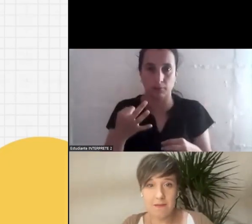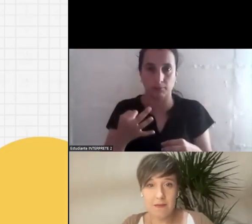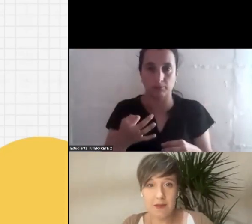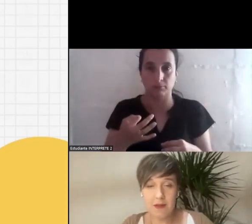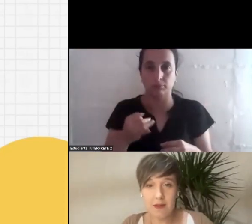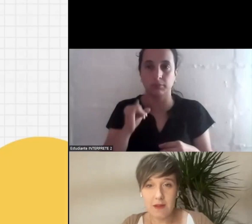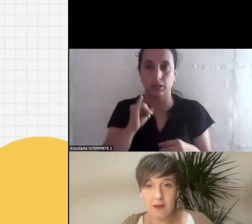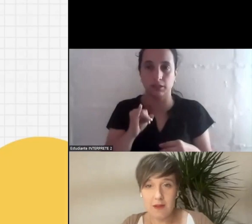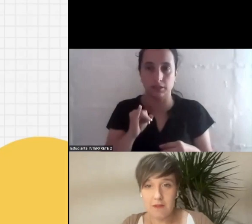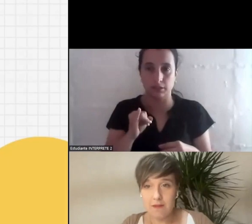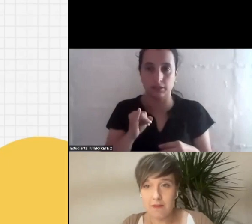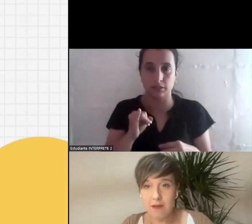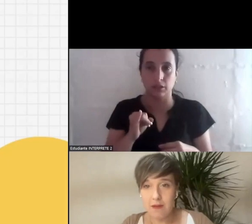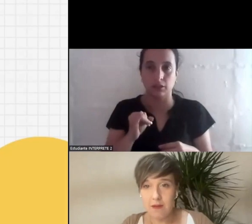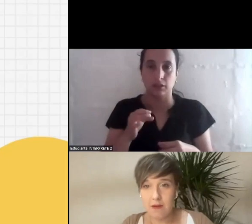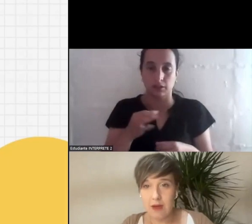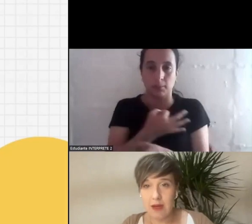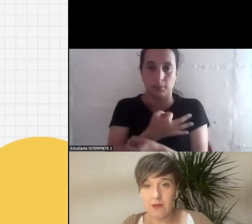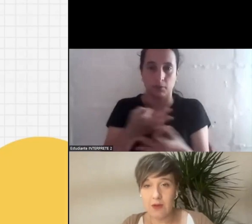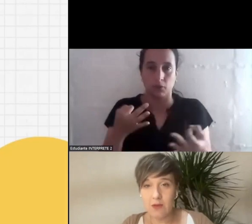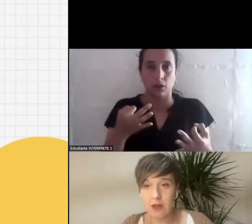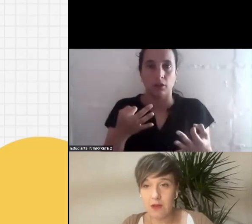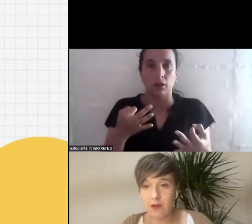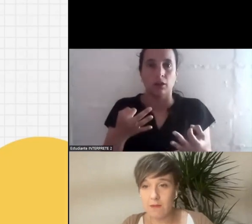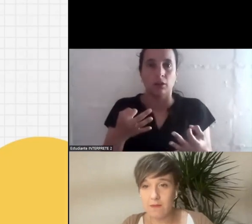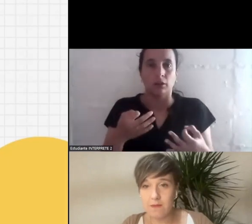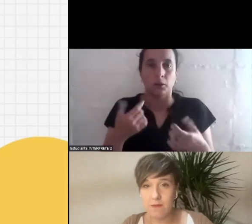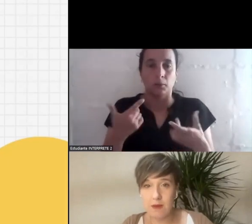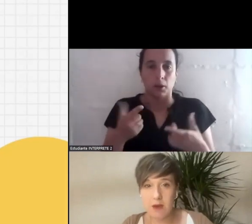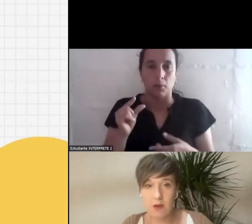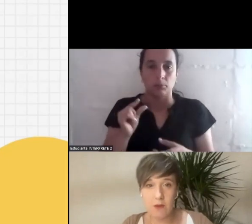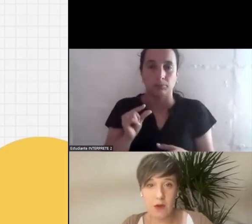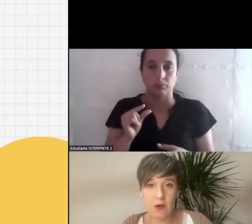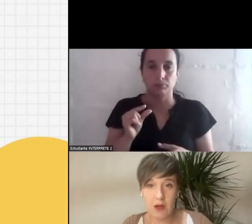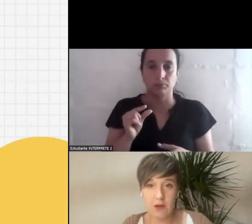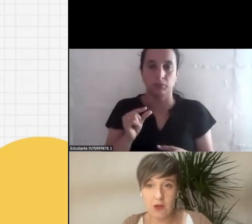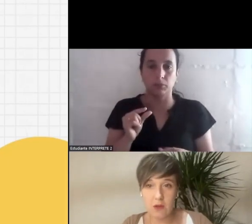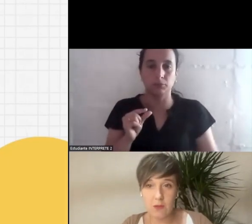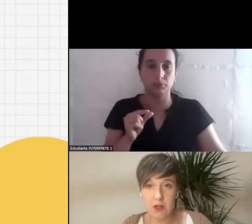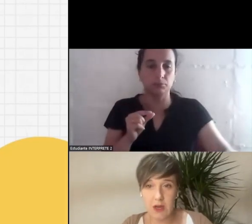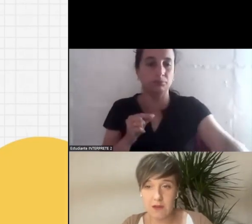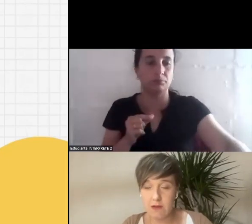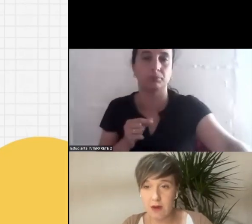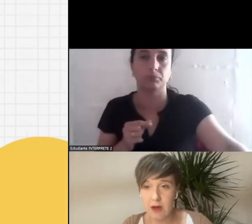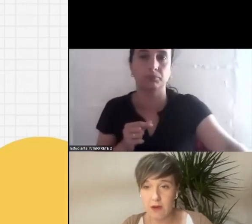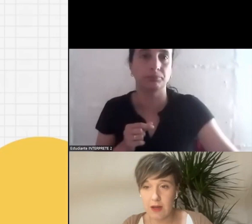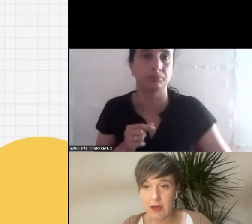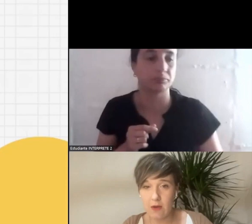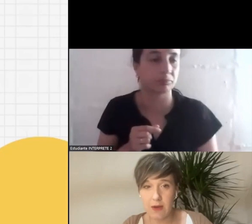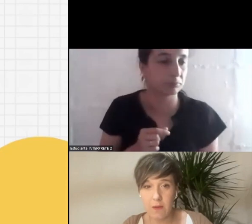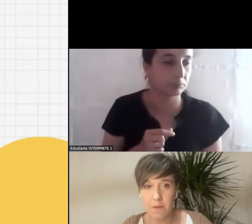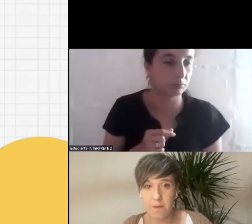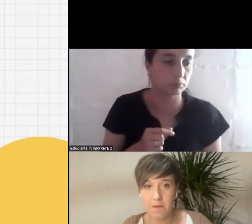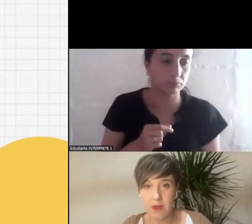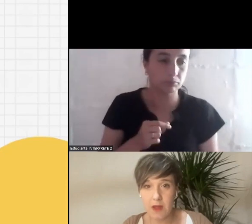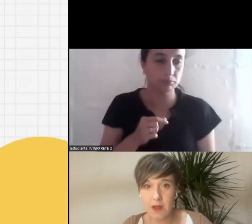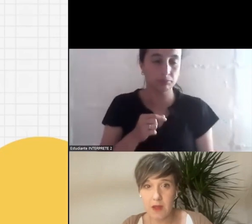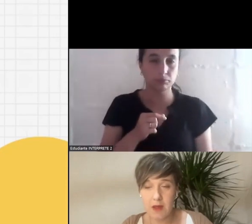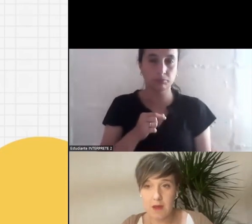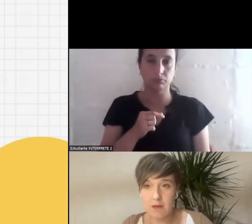¿Sí? Perfecto, Paula. Ok, un segundito, que yo no veo lo que os estoy mostrando, ahora ya lo veo.